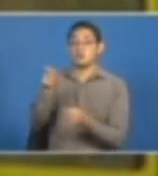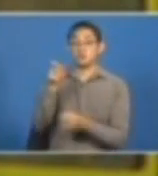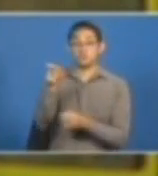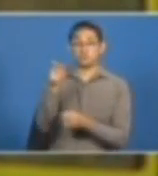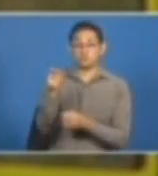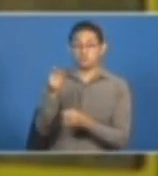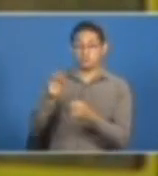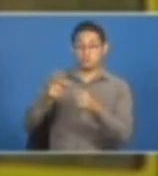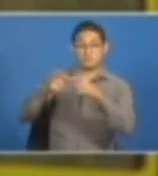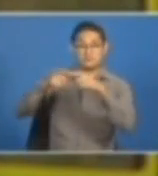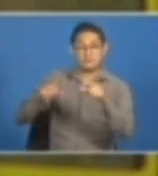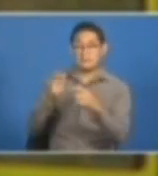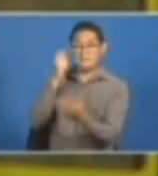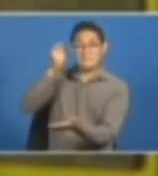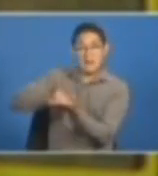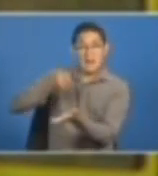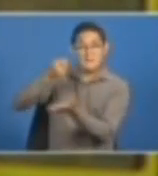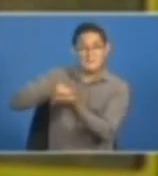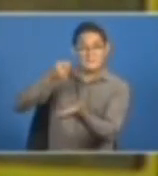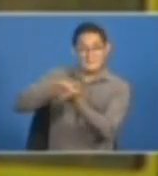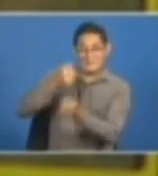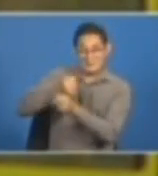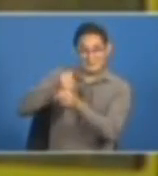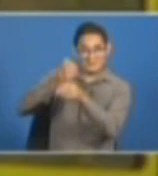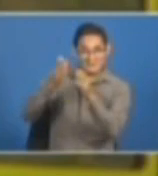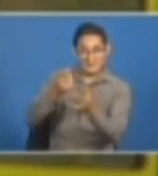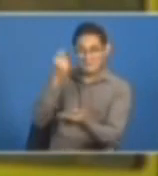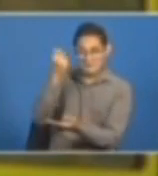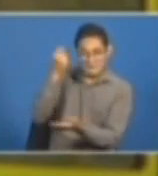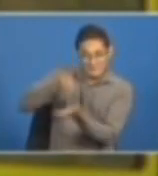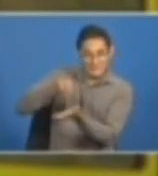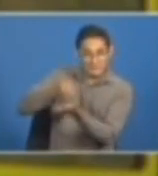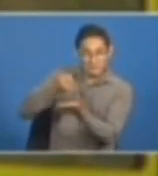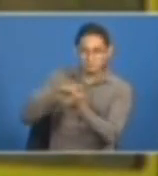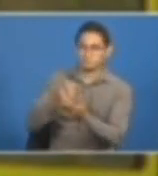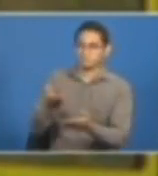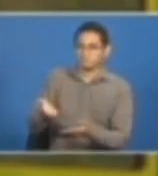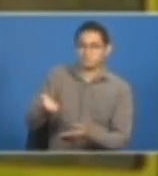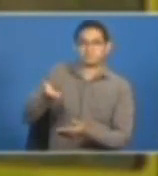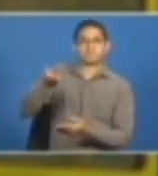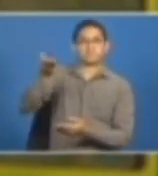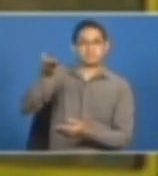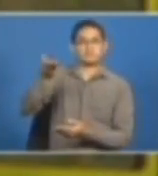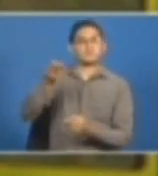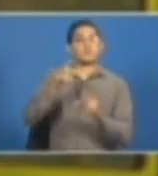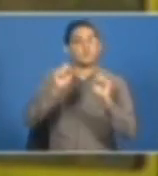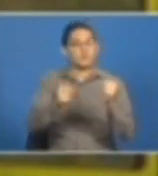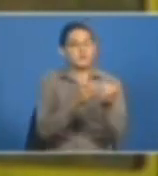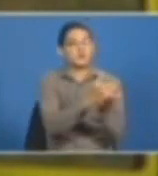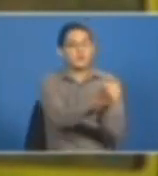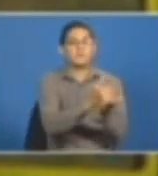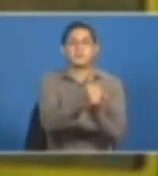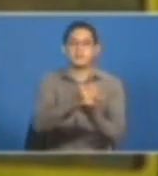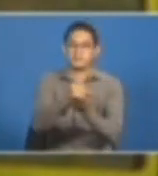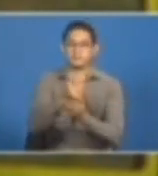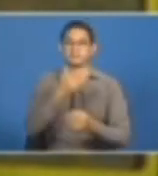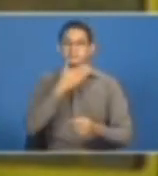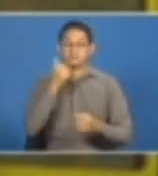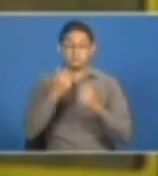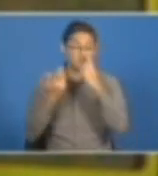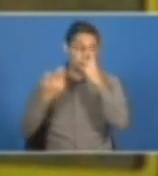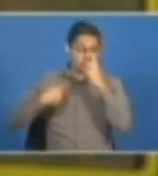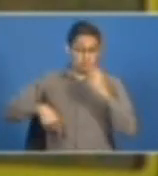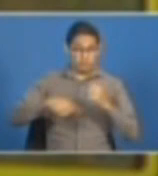de consumo de lo que hoy se le niega a nuestro pueblo. Por eso es importante que la intermediación